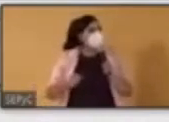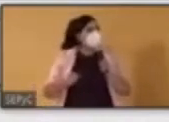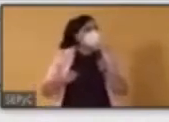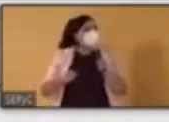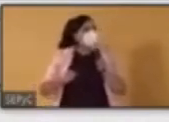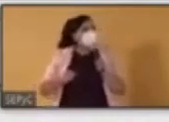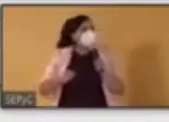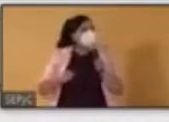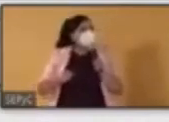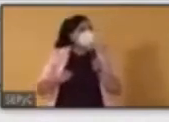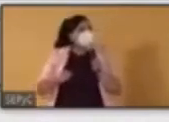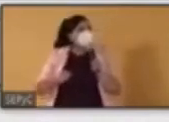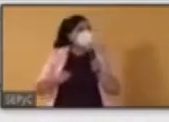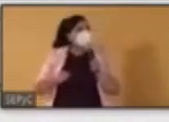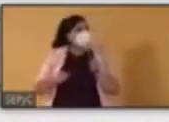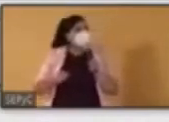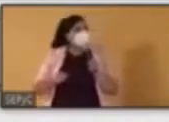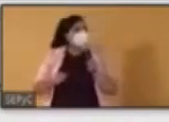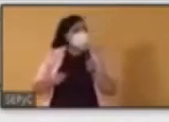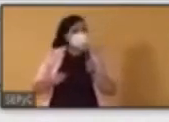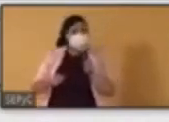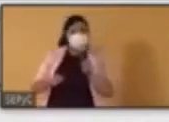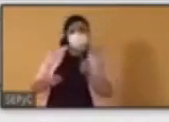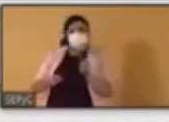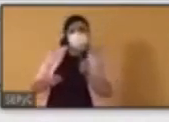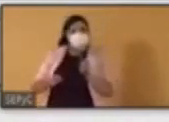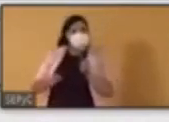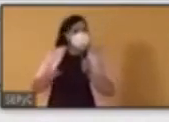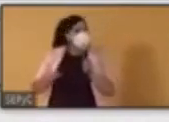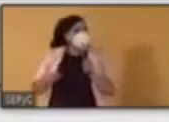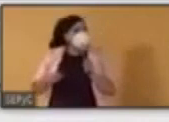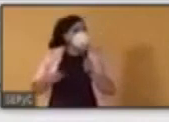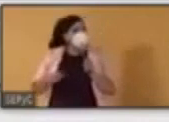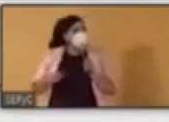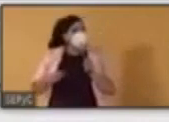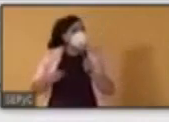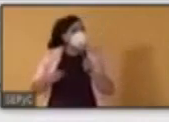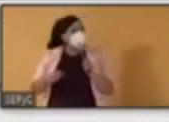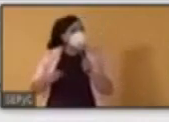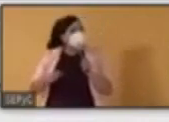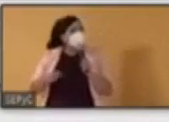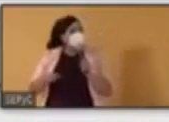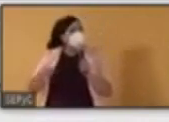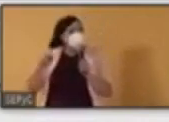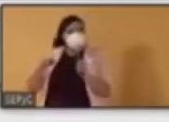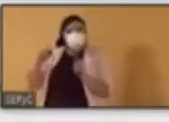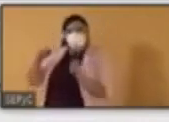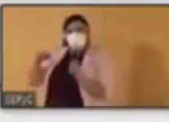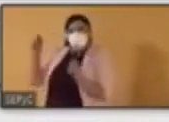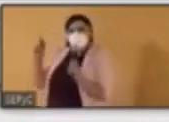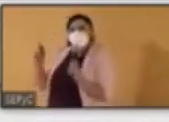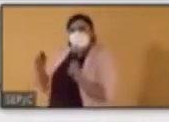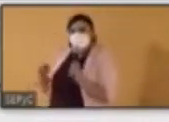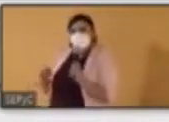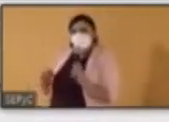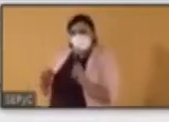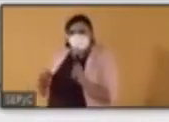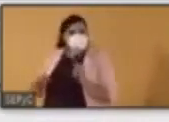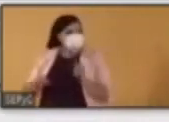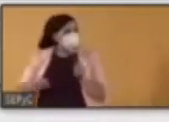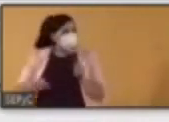uno, deberán de ir cambiando al color verde y con la palomita autenticando que efectivamente fue